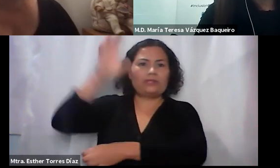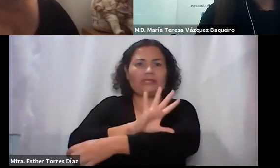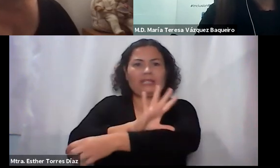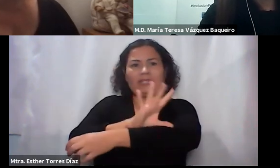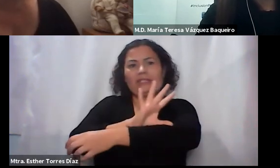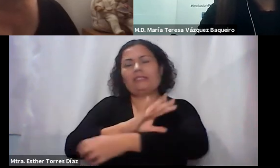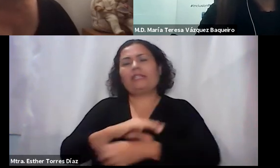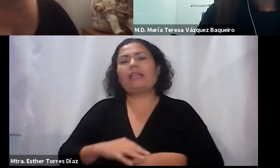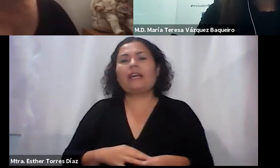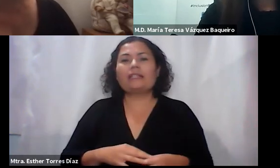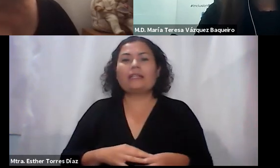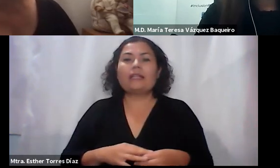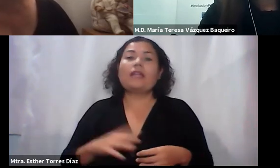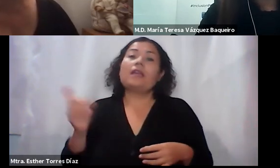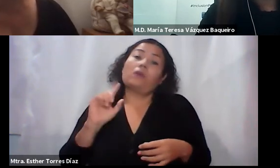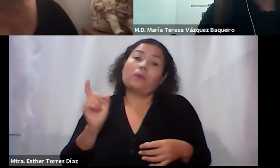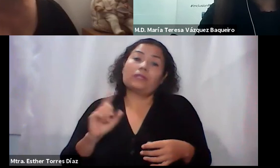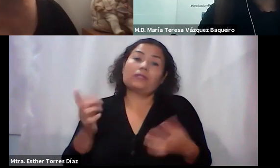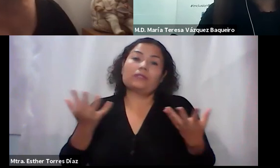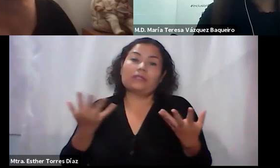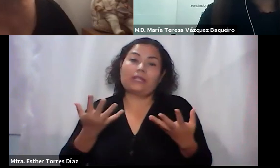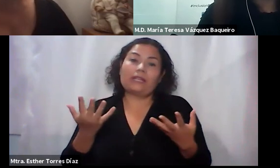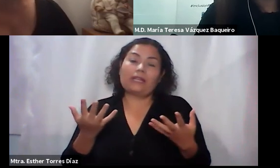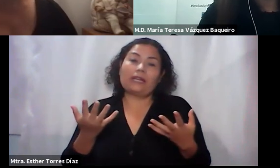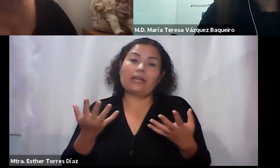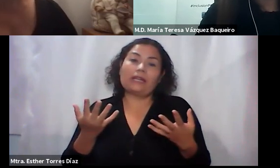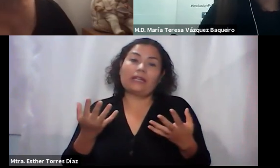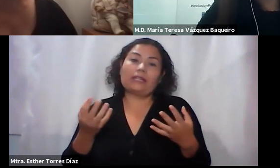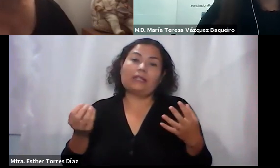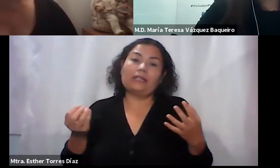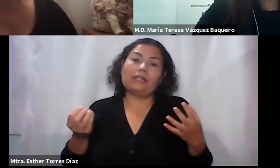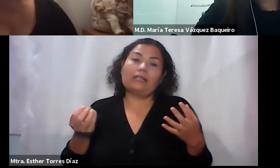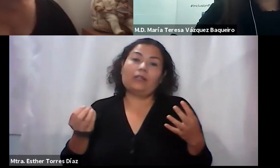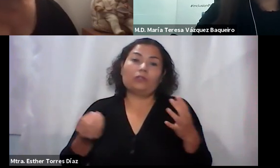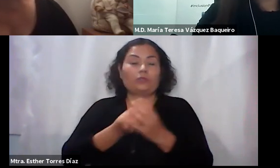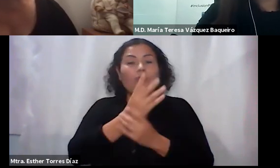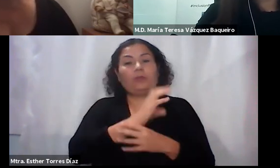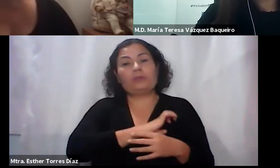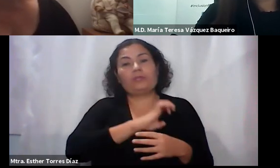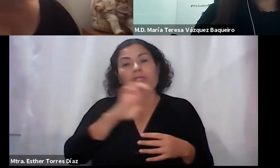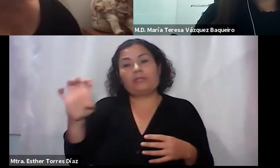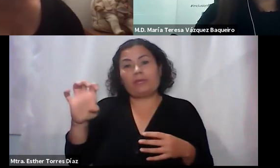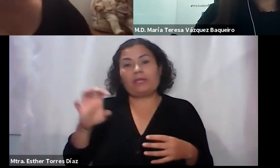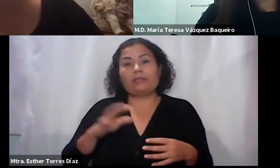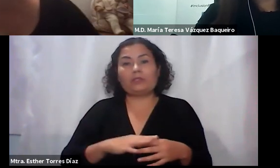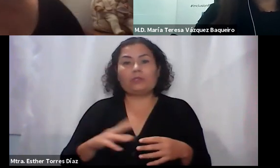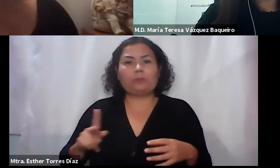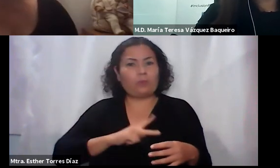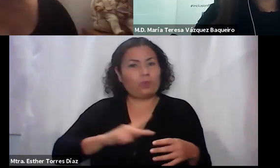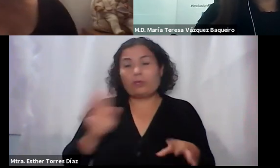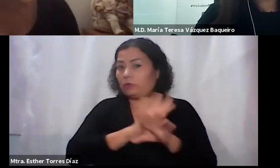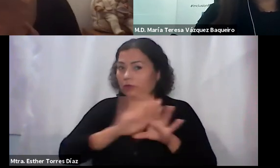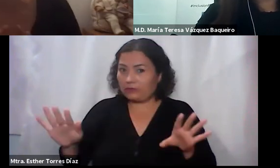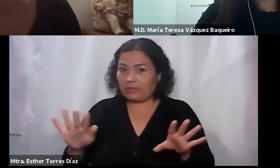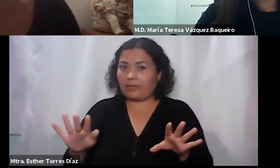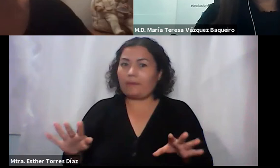ir, cuando se hagan las intervenciones, ¿no? De los espacios públicos por tramos, ya tener esto en mente, o sea,